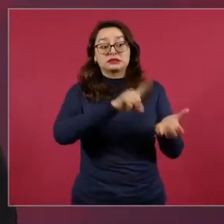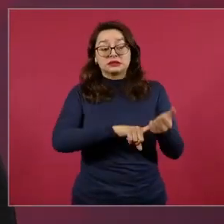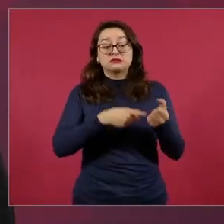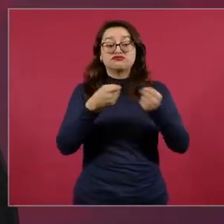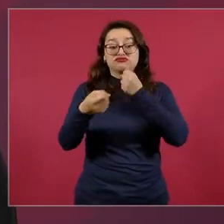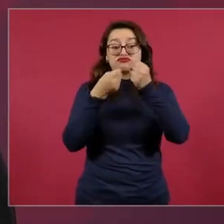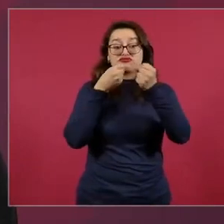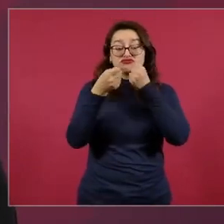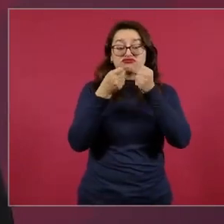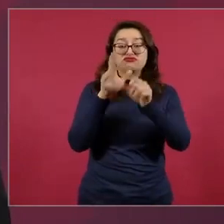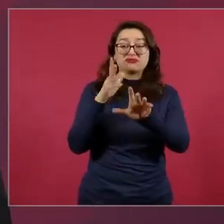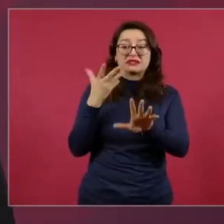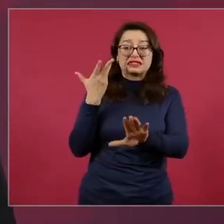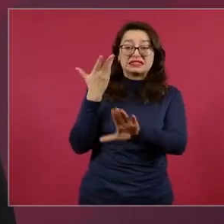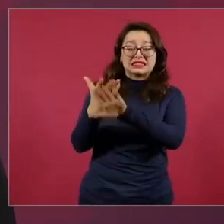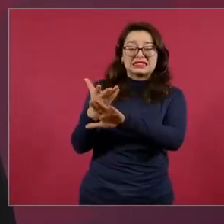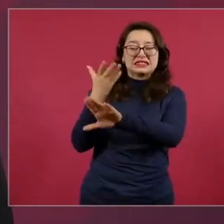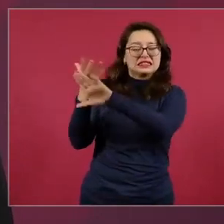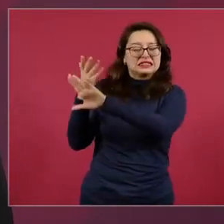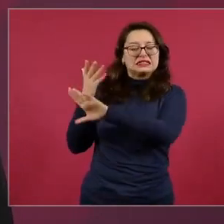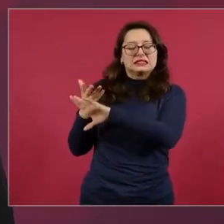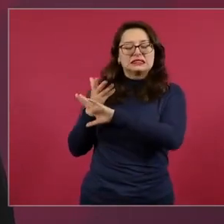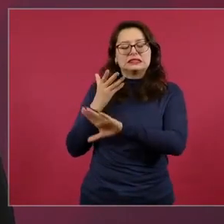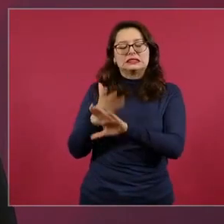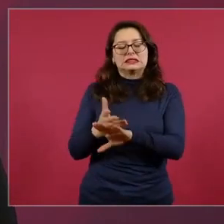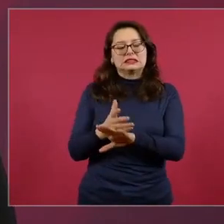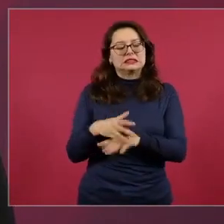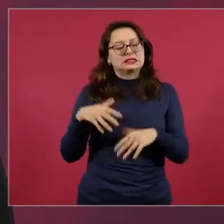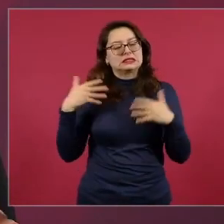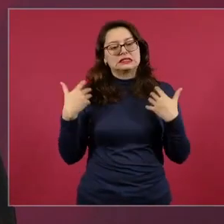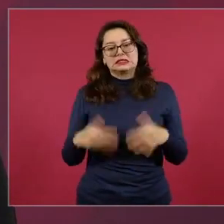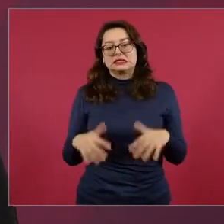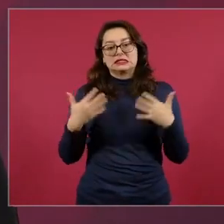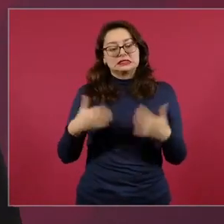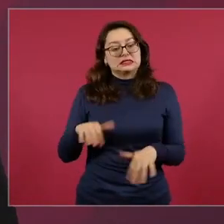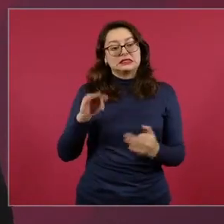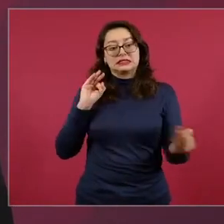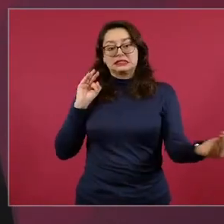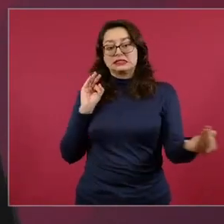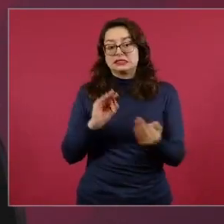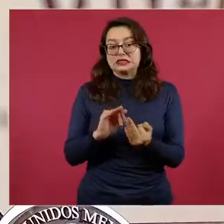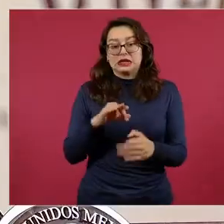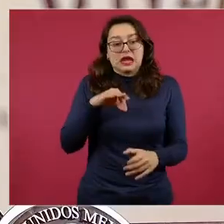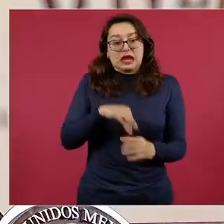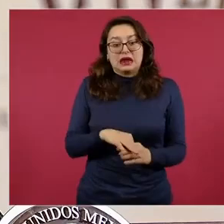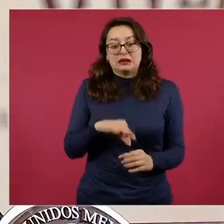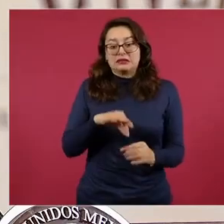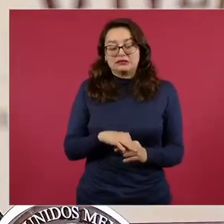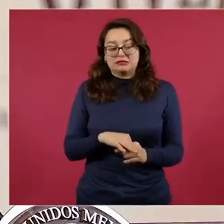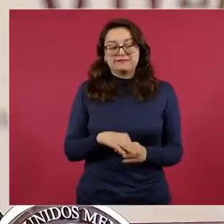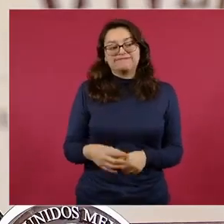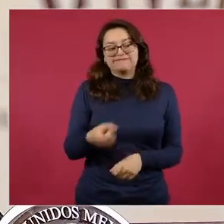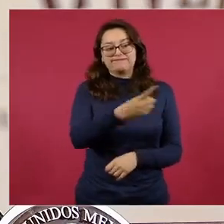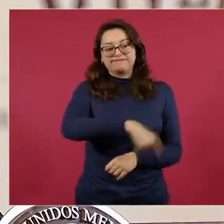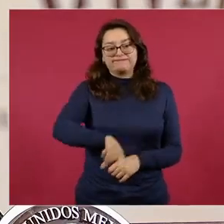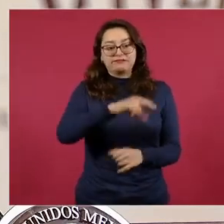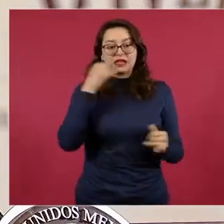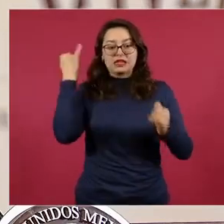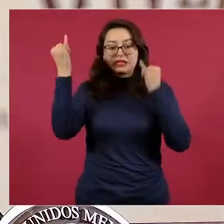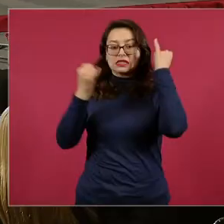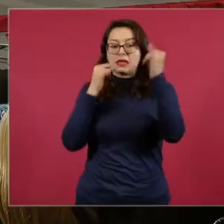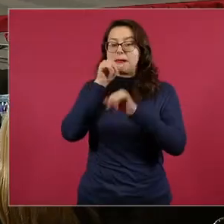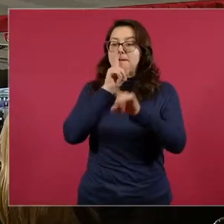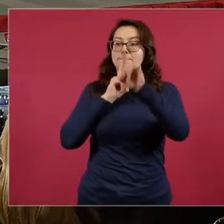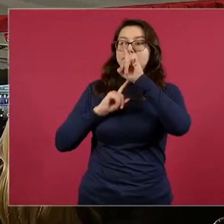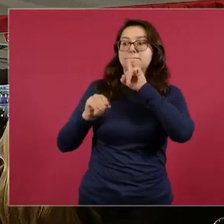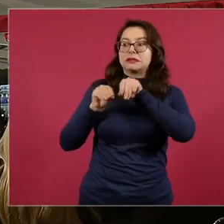y opositores. Hay que decir que son tiempos electorales y utilizan este tipo de cosas. Vamos a